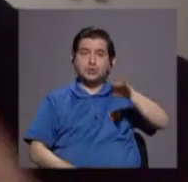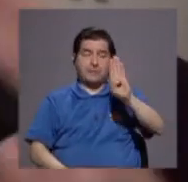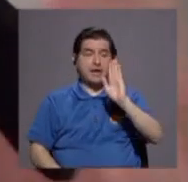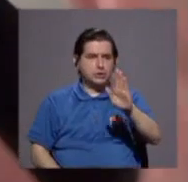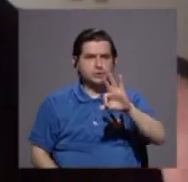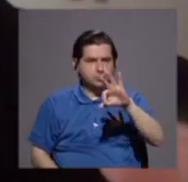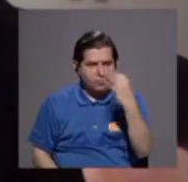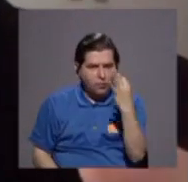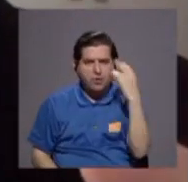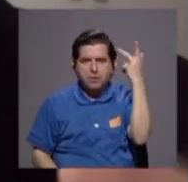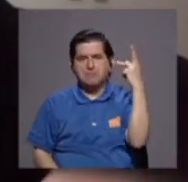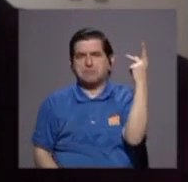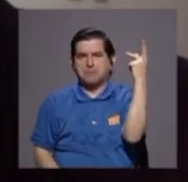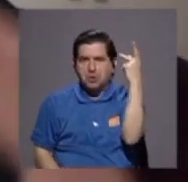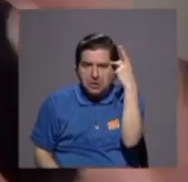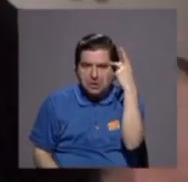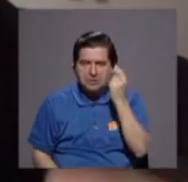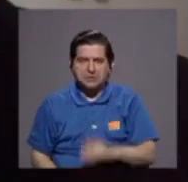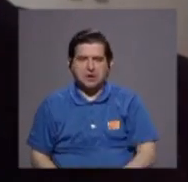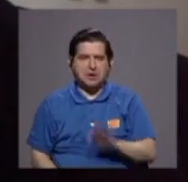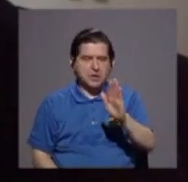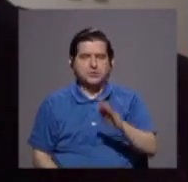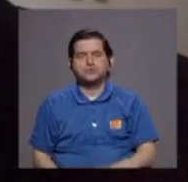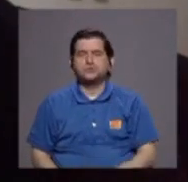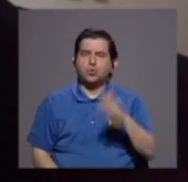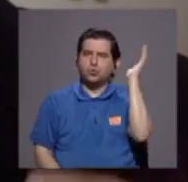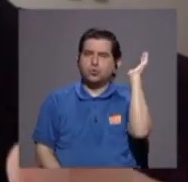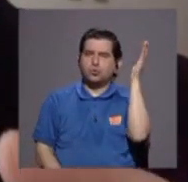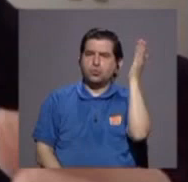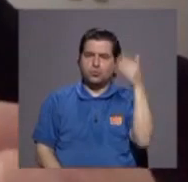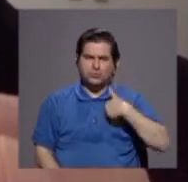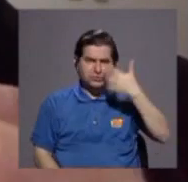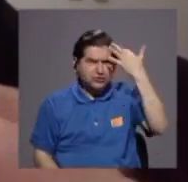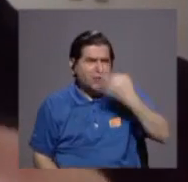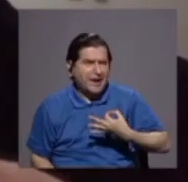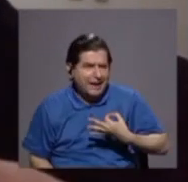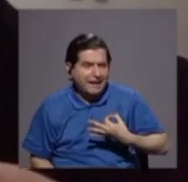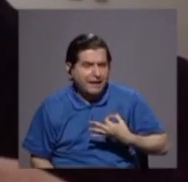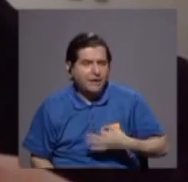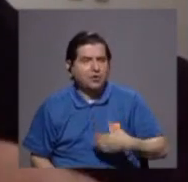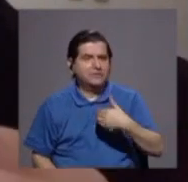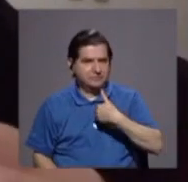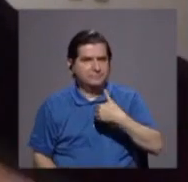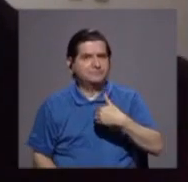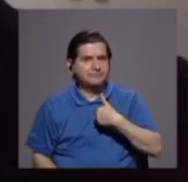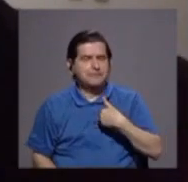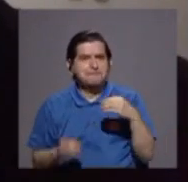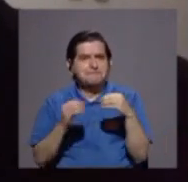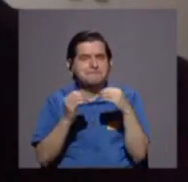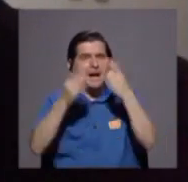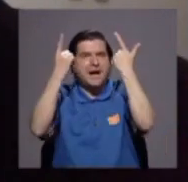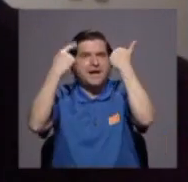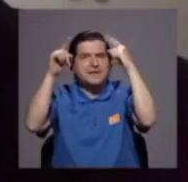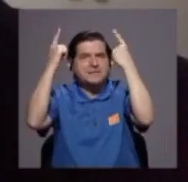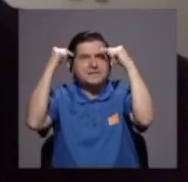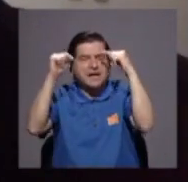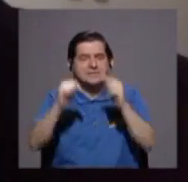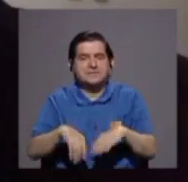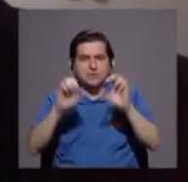estilo, por sus políticas, por su retórica, creo que tiene y ha tenido más éxito en